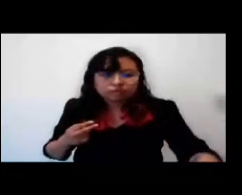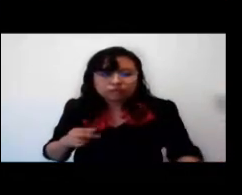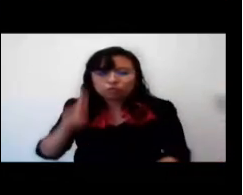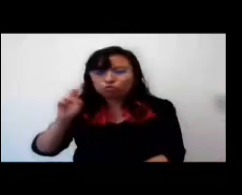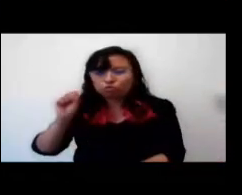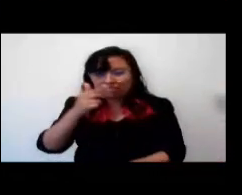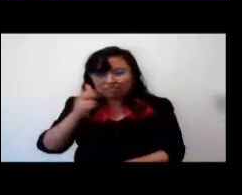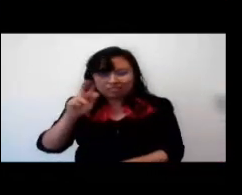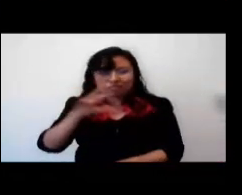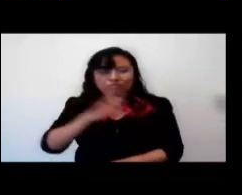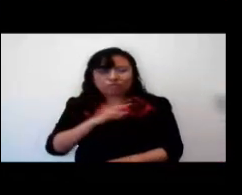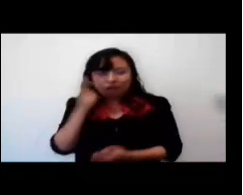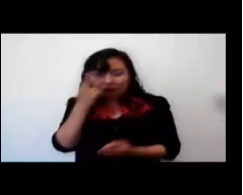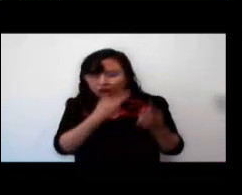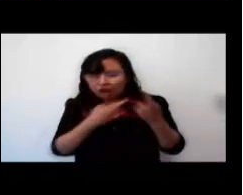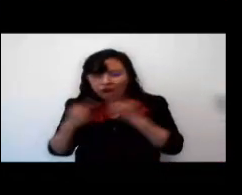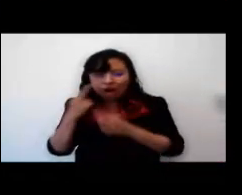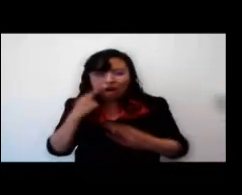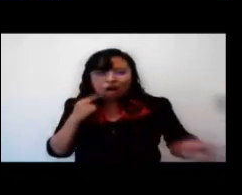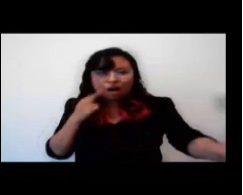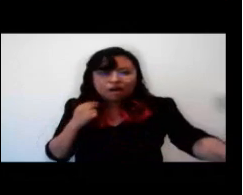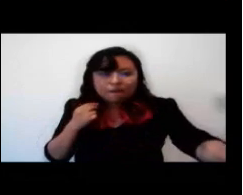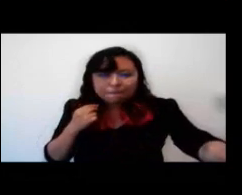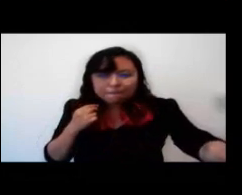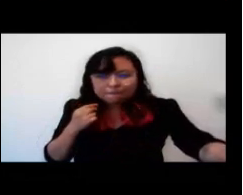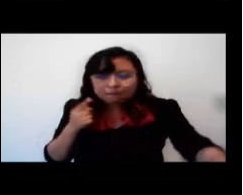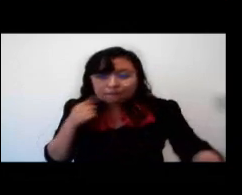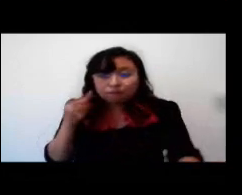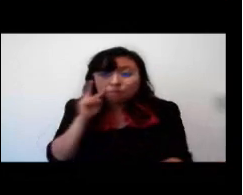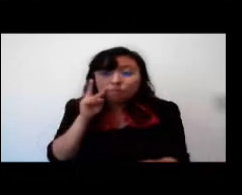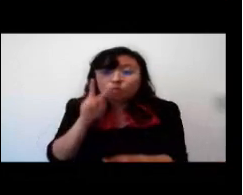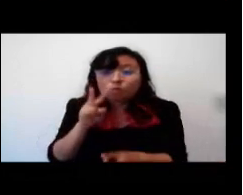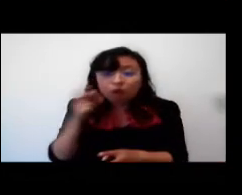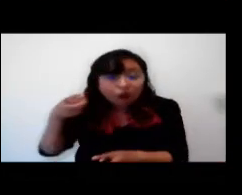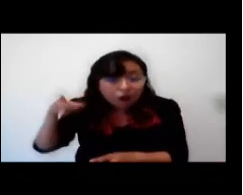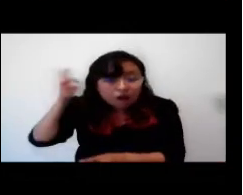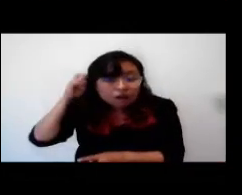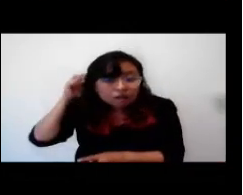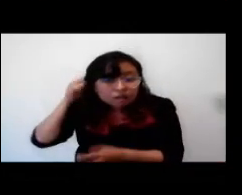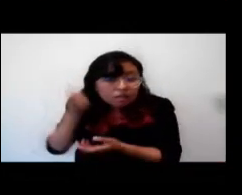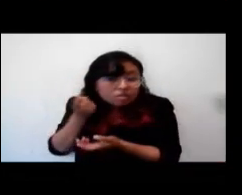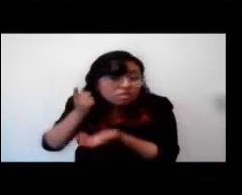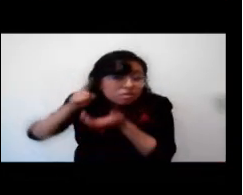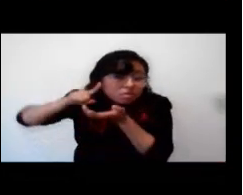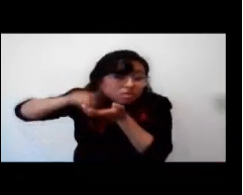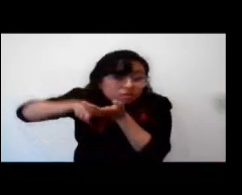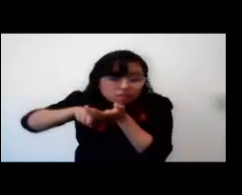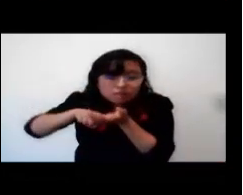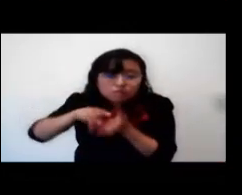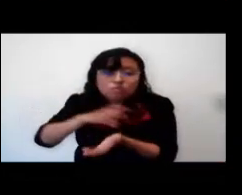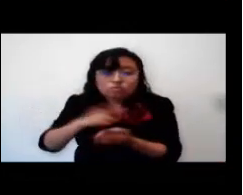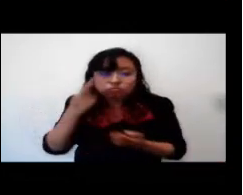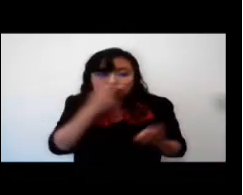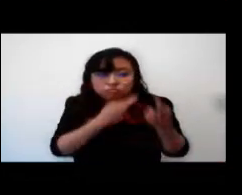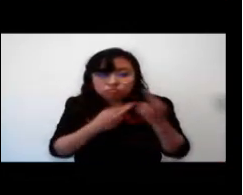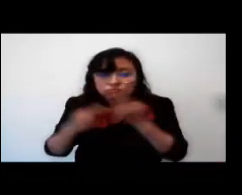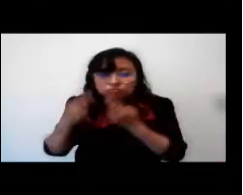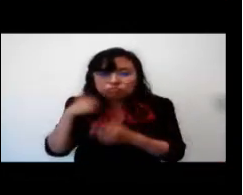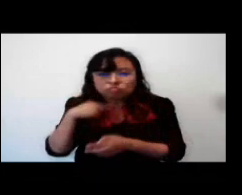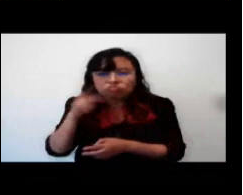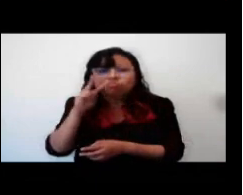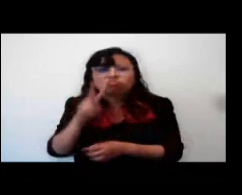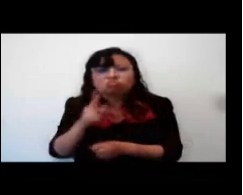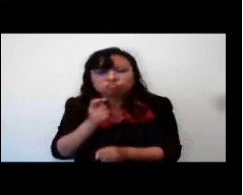podido estudiar en ratones y se han podido estudiar las cócleas de estos ratones y lo que vemos en las cócleas de los